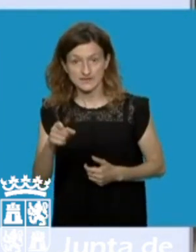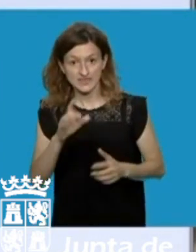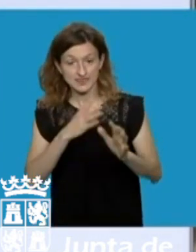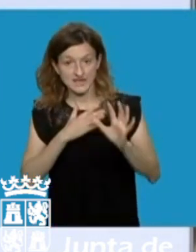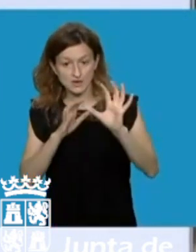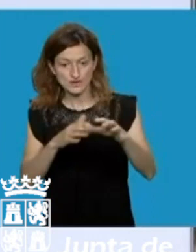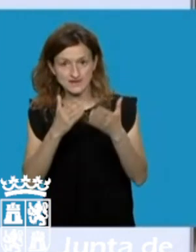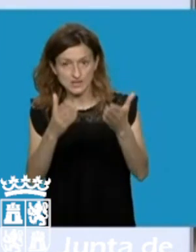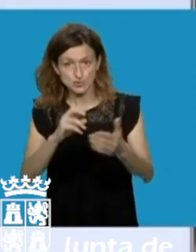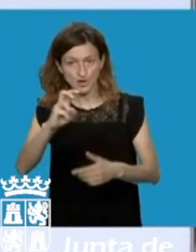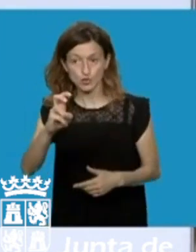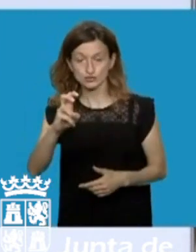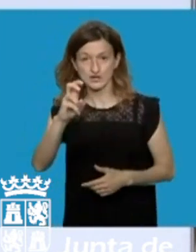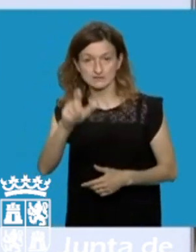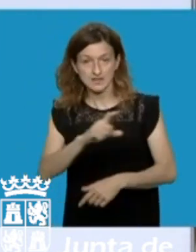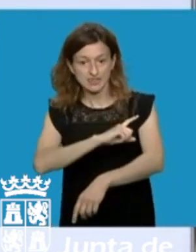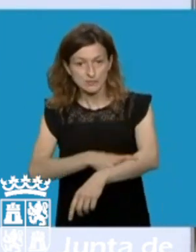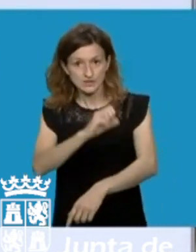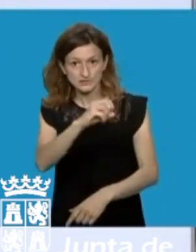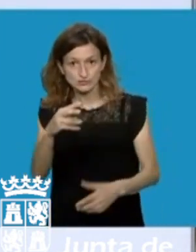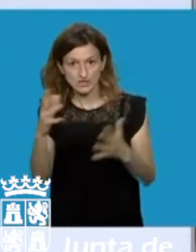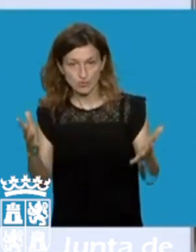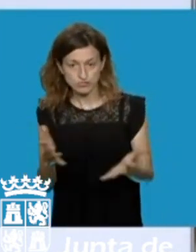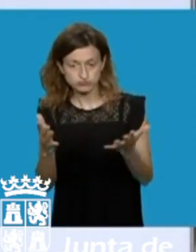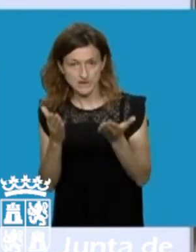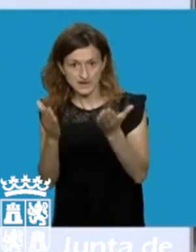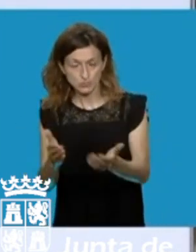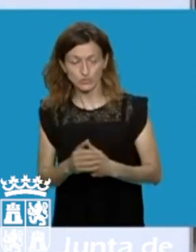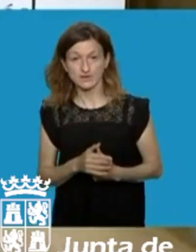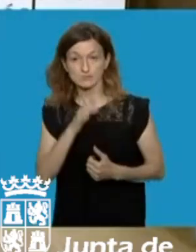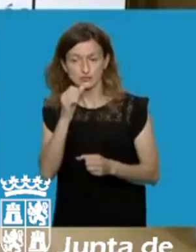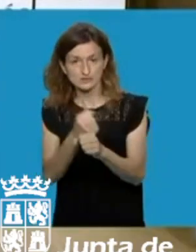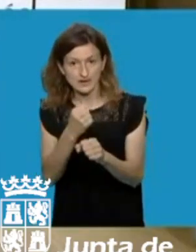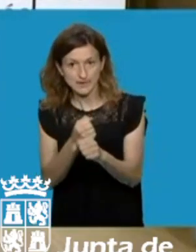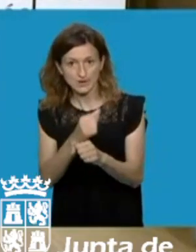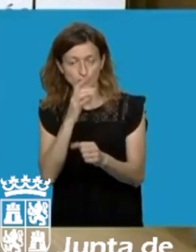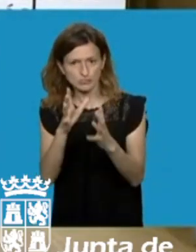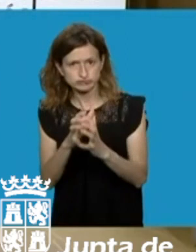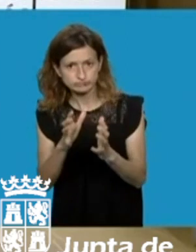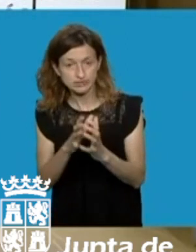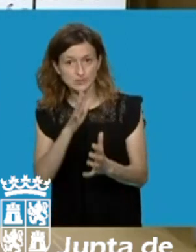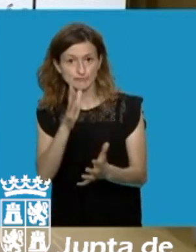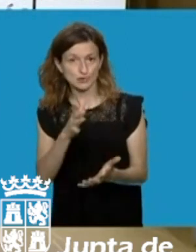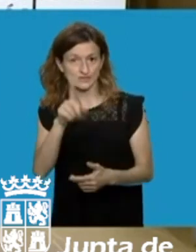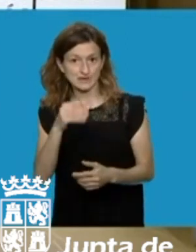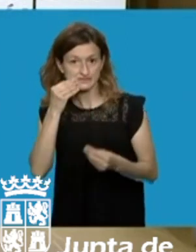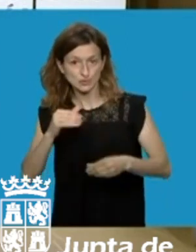numerosos deportistas a obtener grandes resultados. Por todo ello, por su labor, por su implicación y por supuesto por su trayectoria, se le